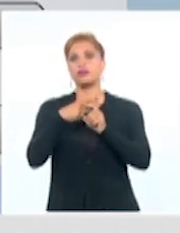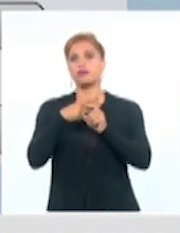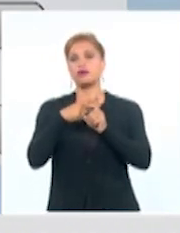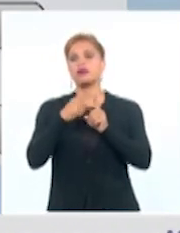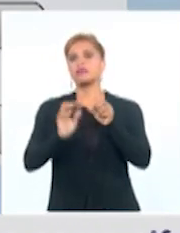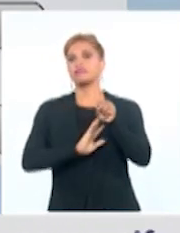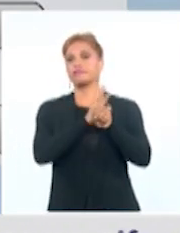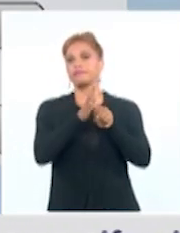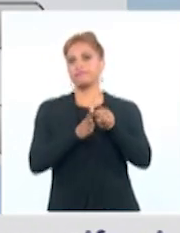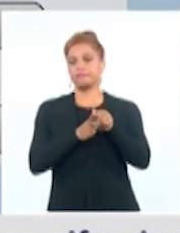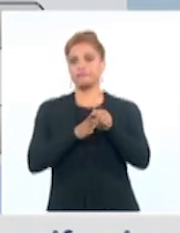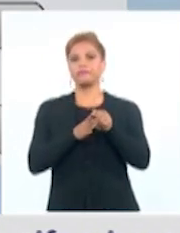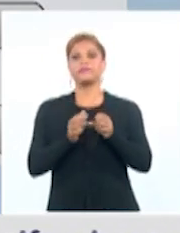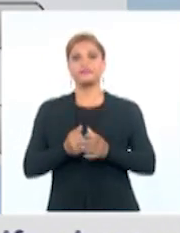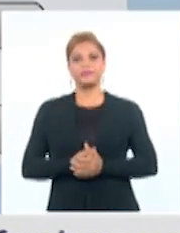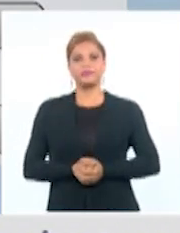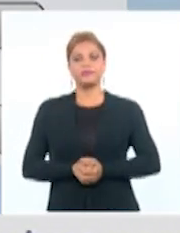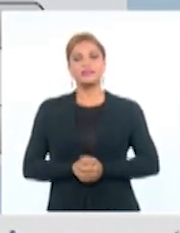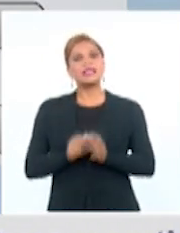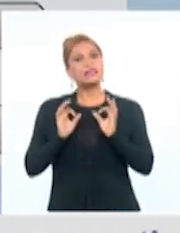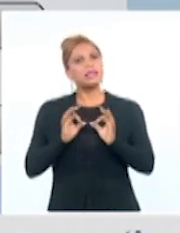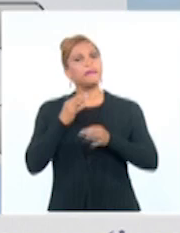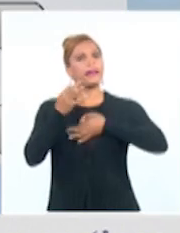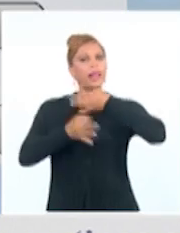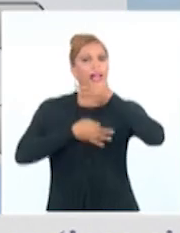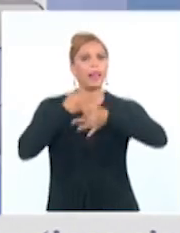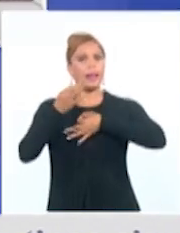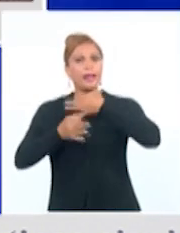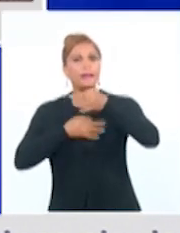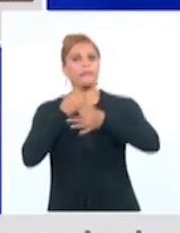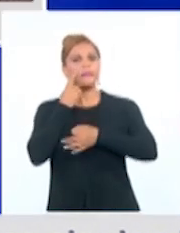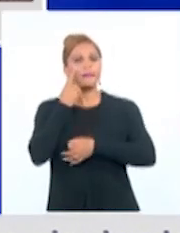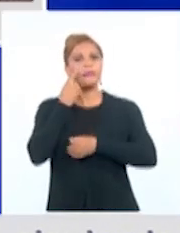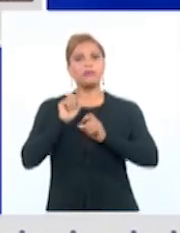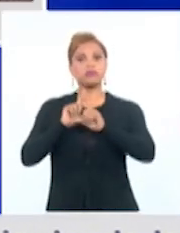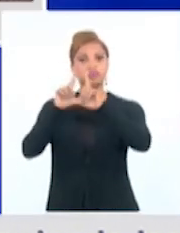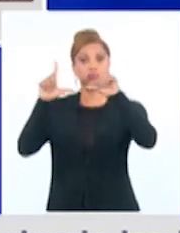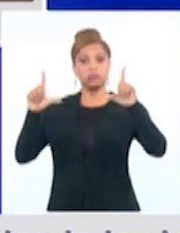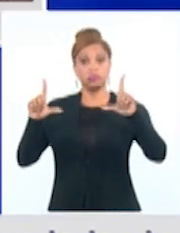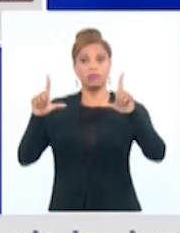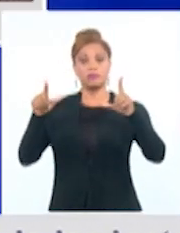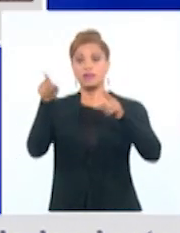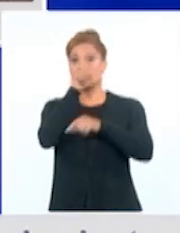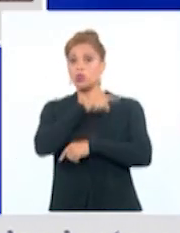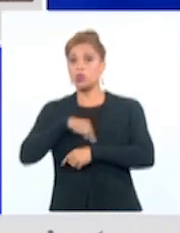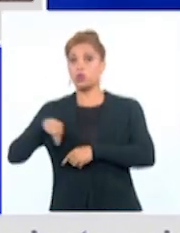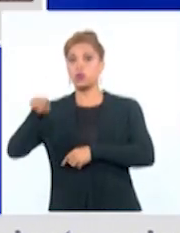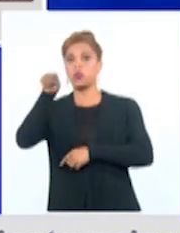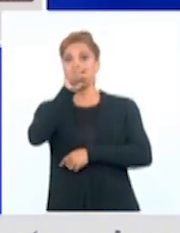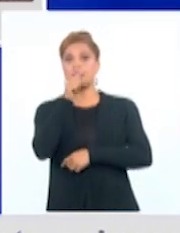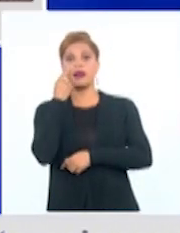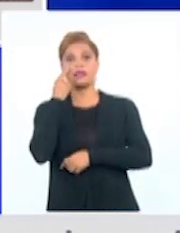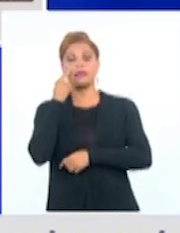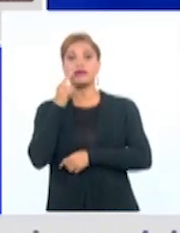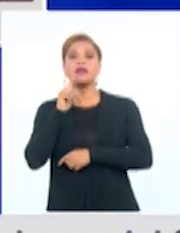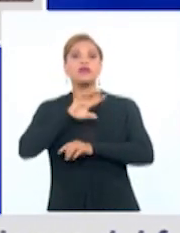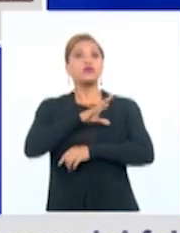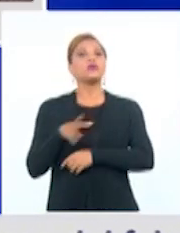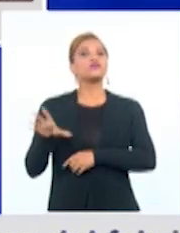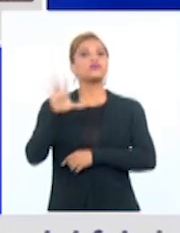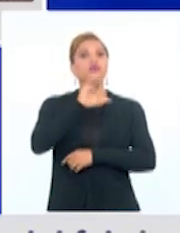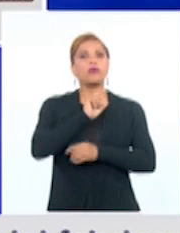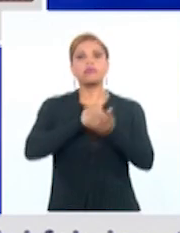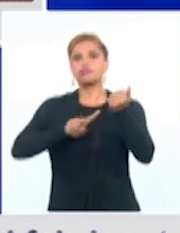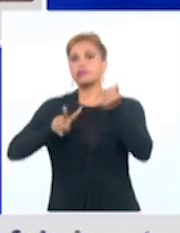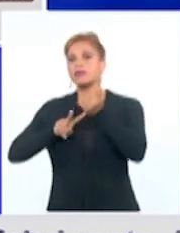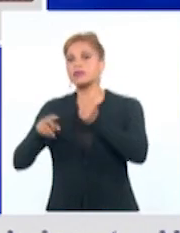COVID-19. Como siempre comento e ilustramos con una gráfica de todas las provincias y el